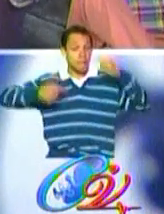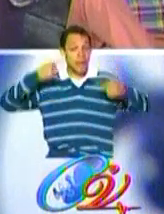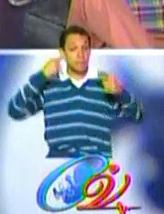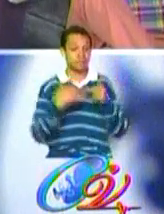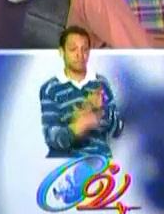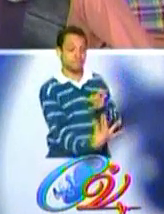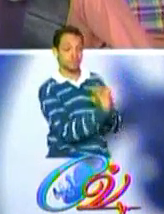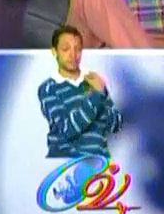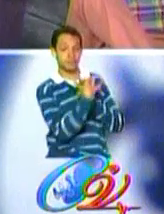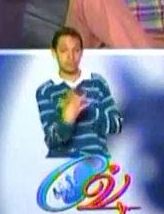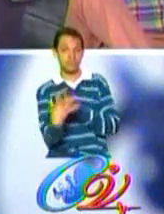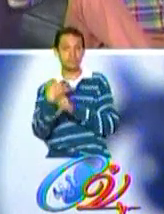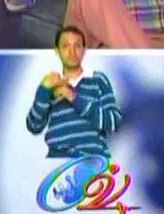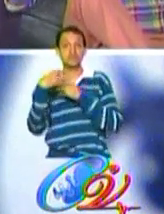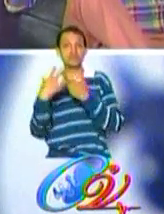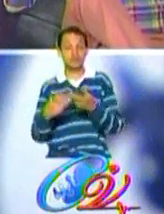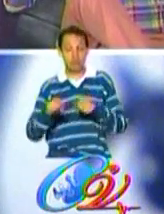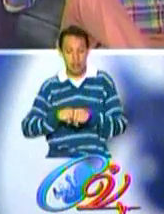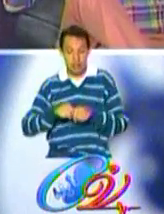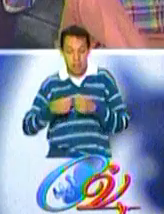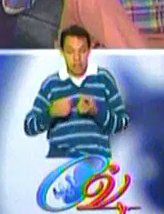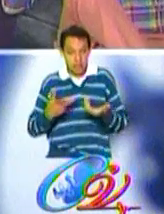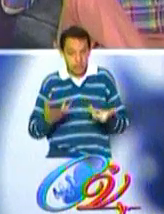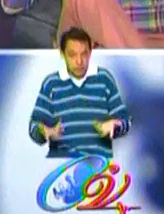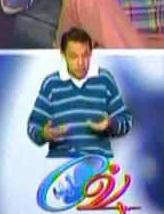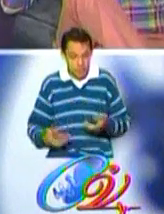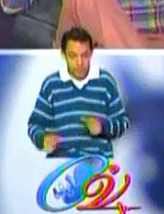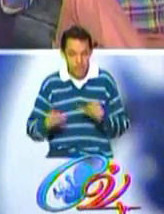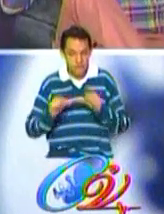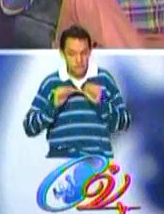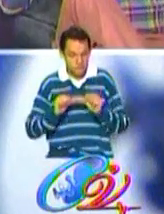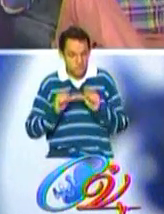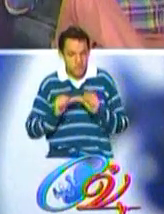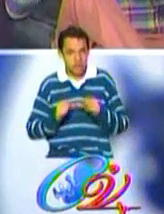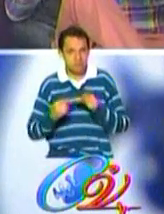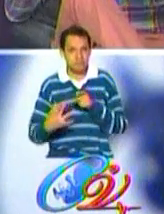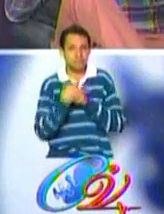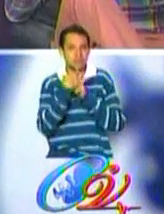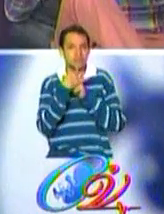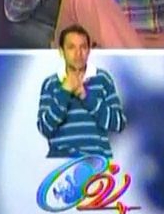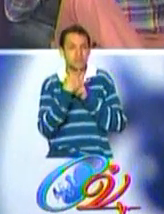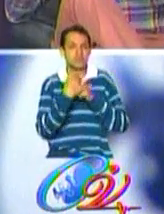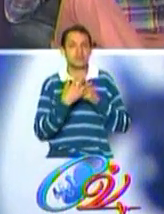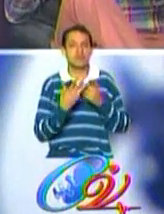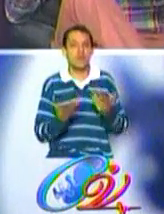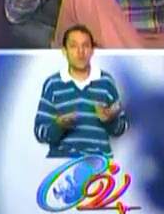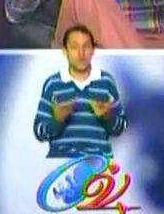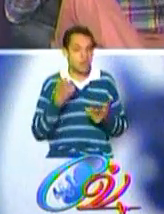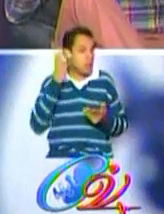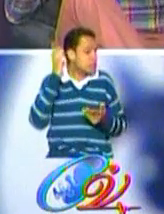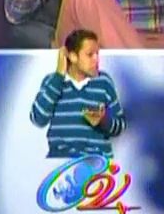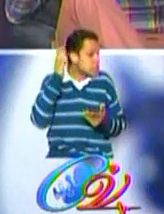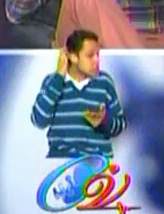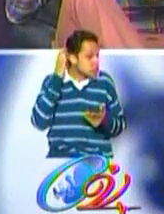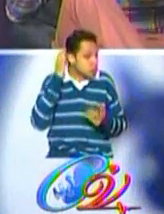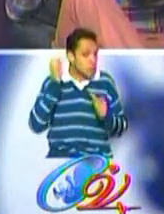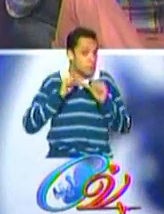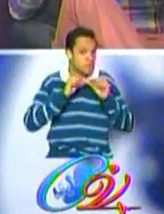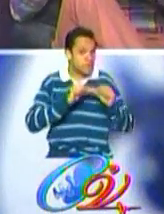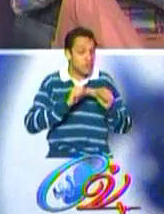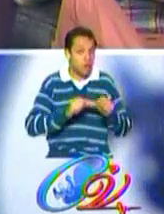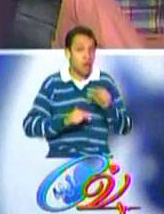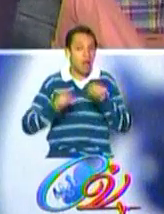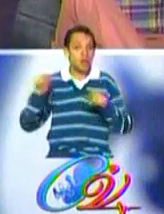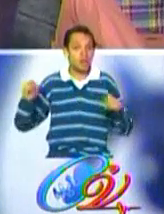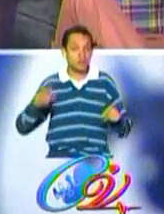determinan cómo se están impregnando, cómo se están fijando los pesticidas en el cerebro. Y a nosotros nos llegan pacientes con